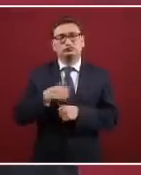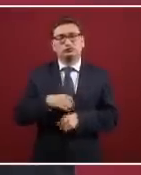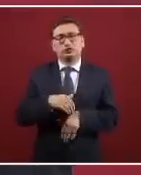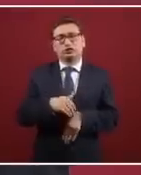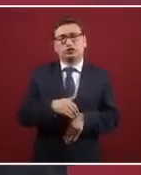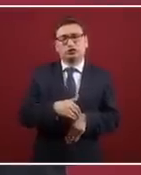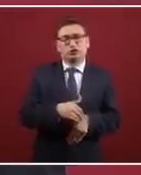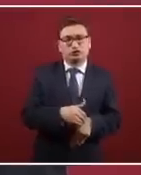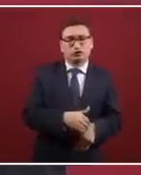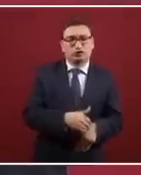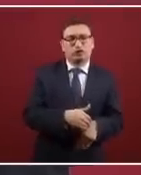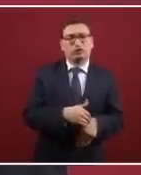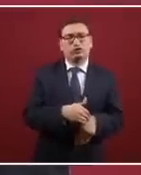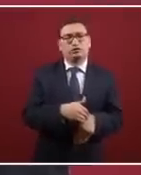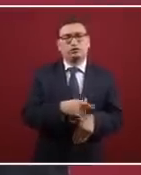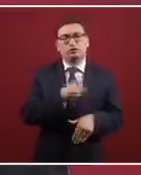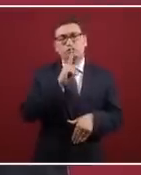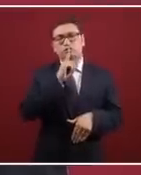o callar.